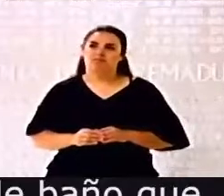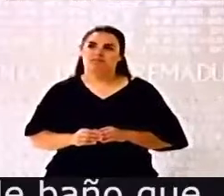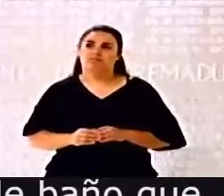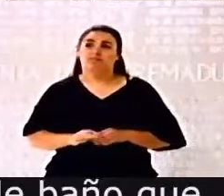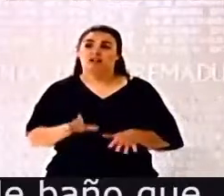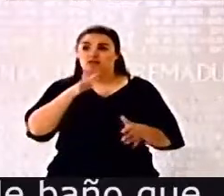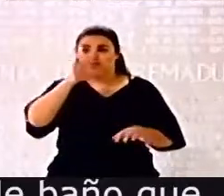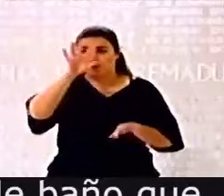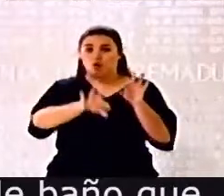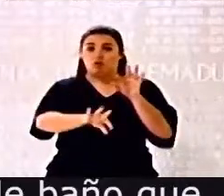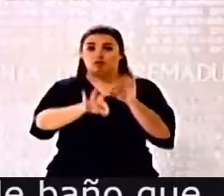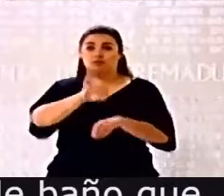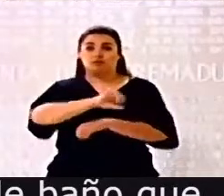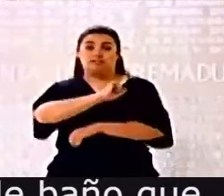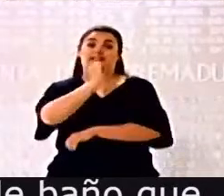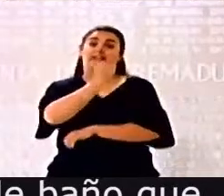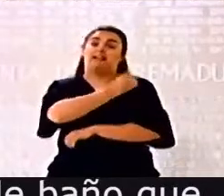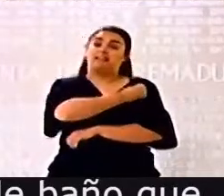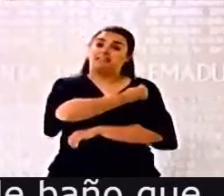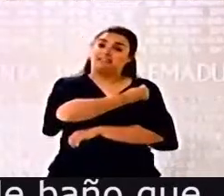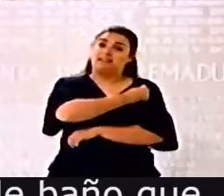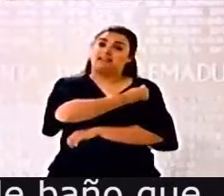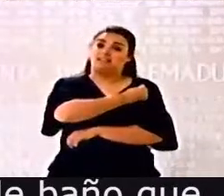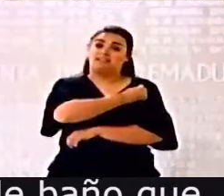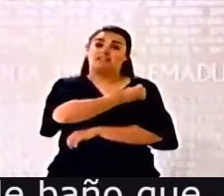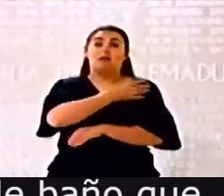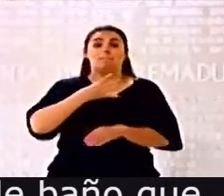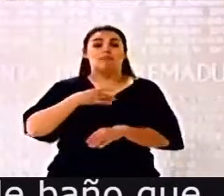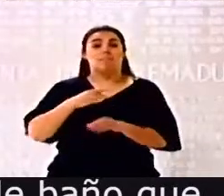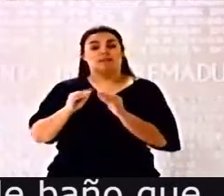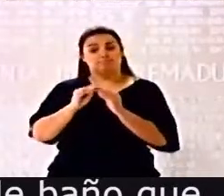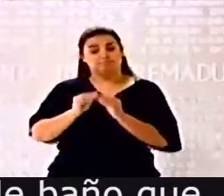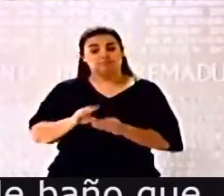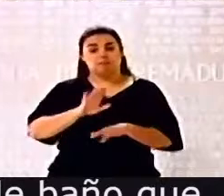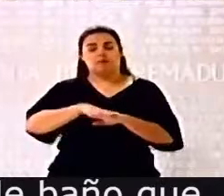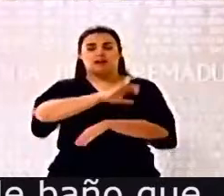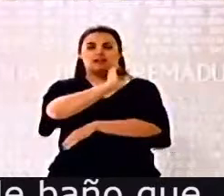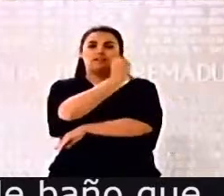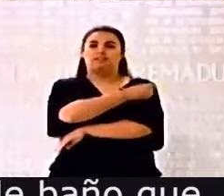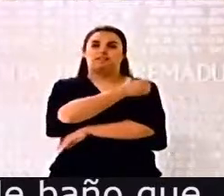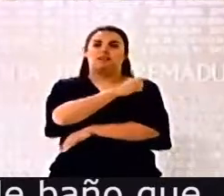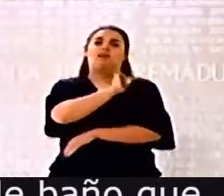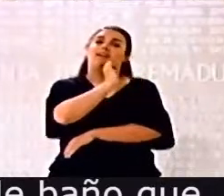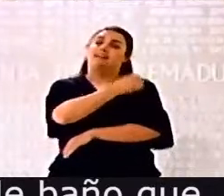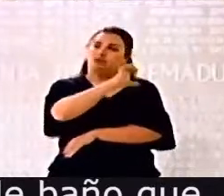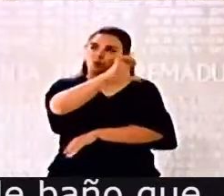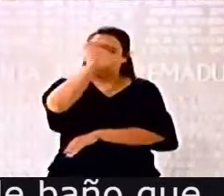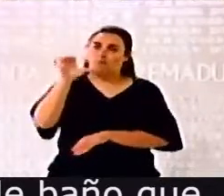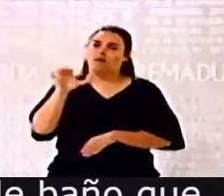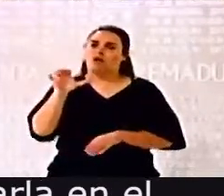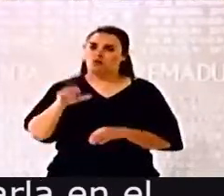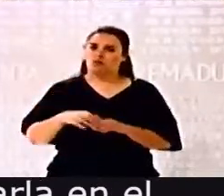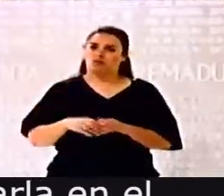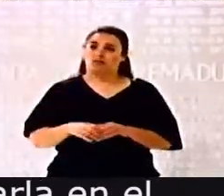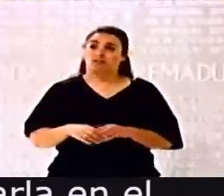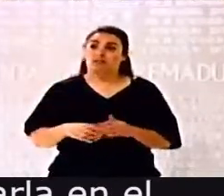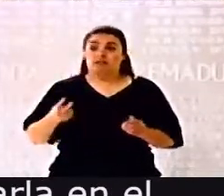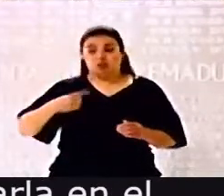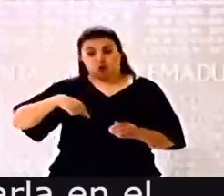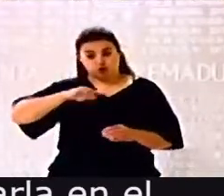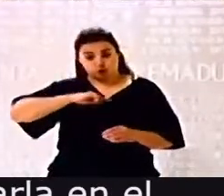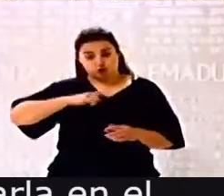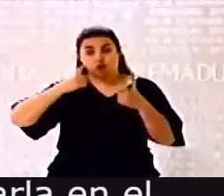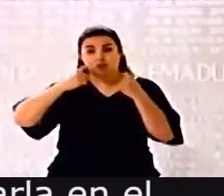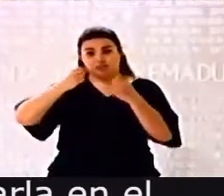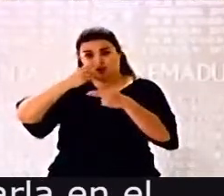Tiene la opción de registrarla, de hacer los papeles para registrarla en el registro europeo. Y nosotros, desde